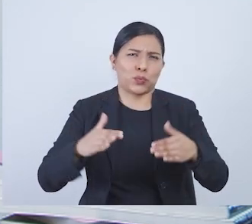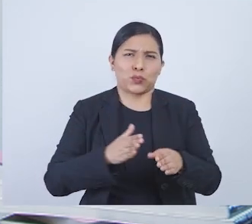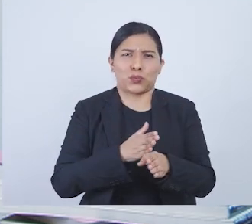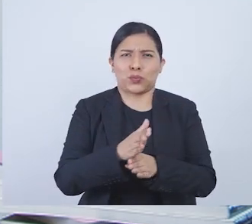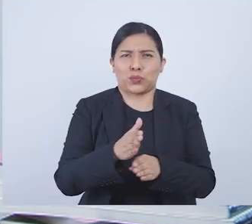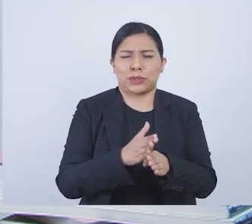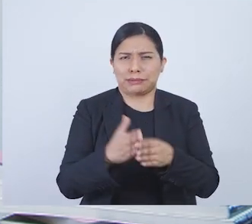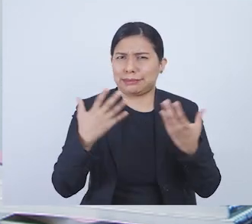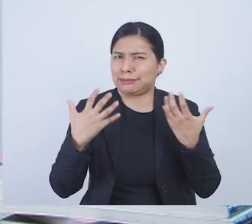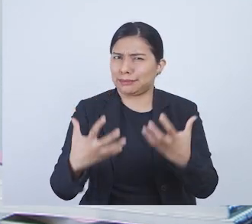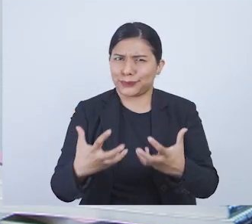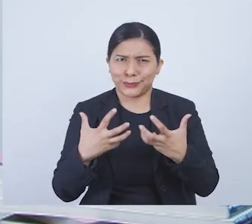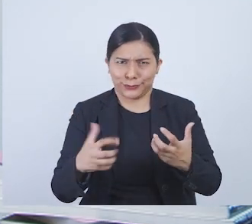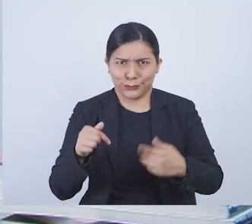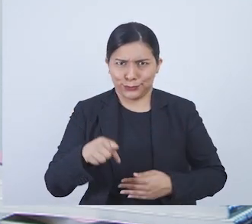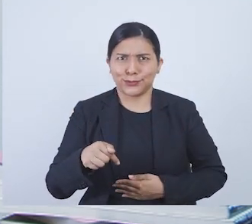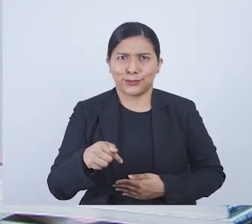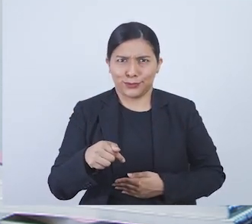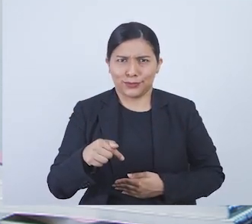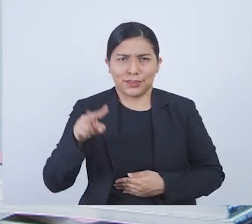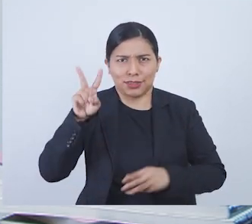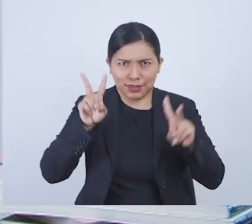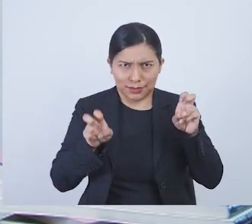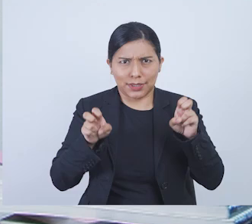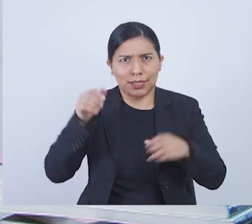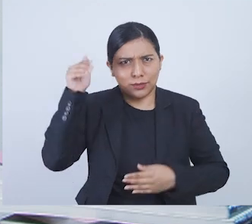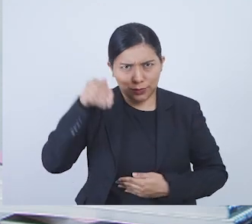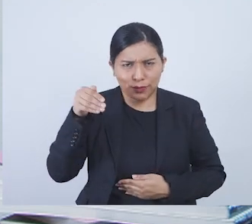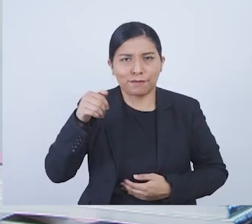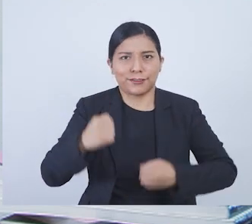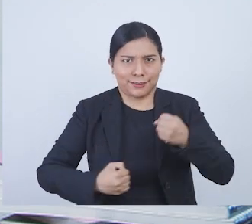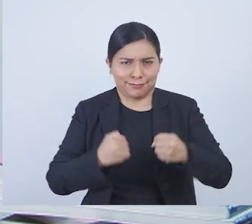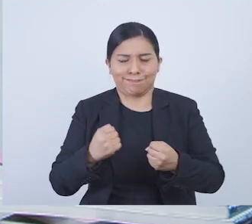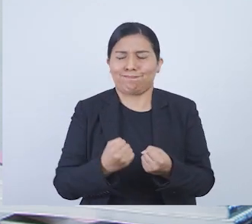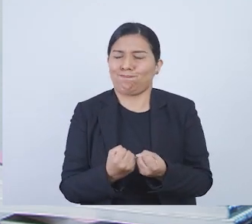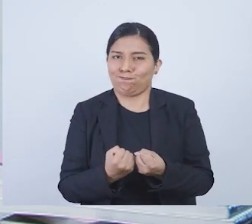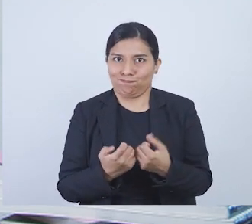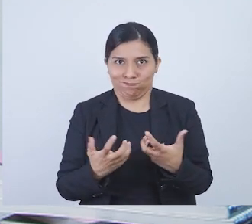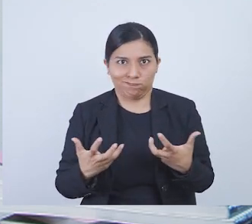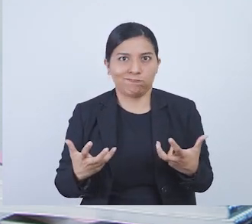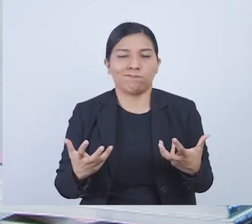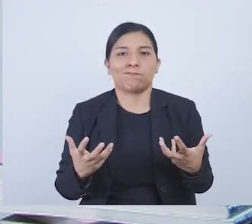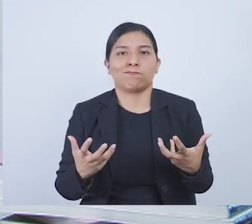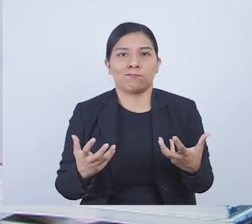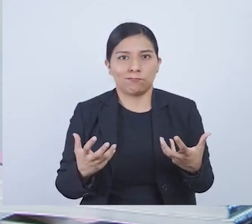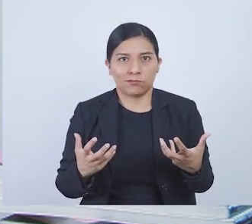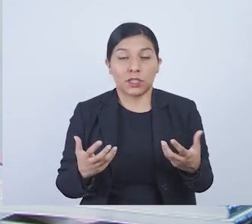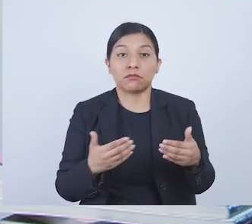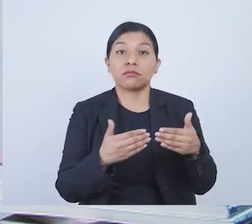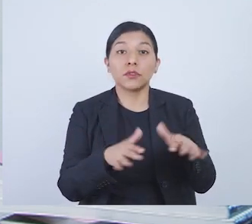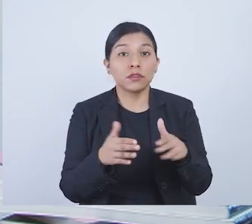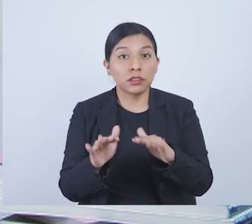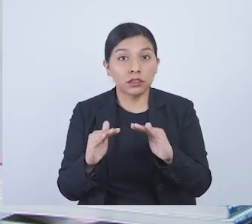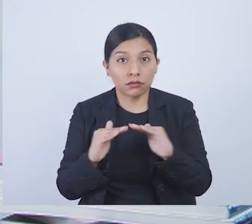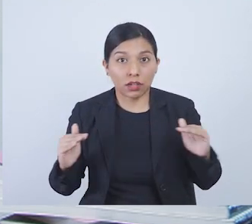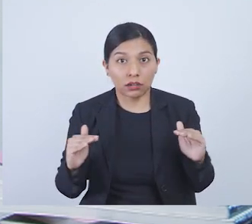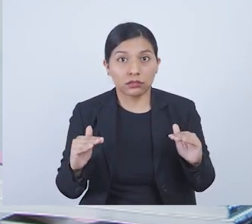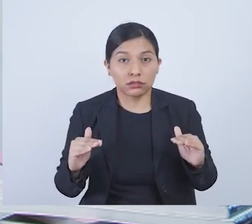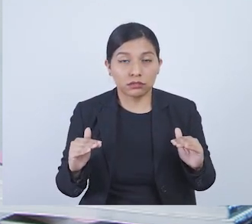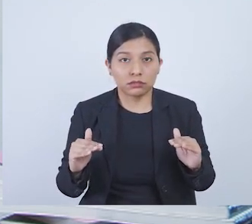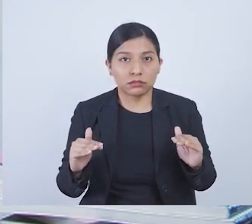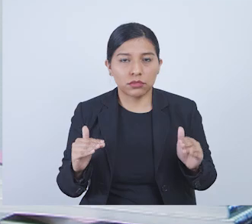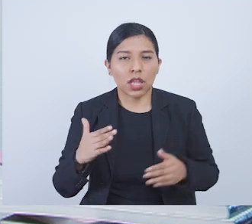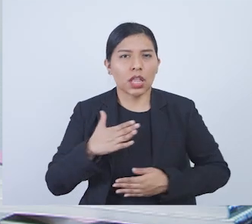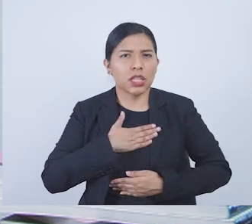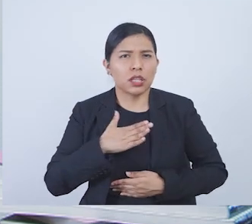profesionales formados en el área de educación física y en diferentes niveles. Tenemos una